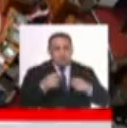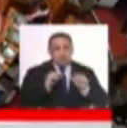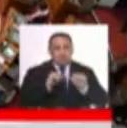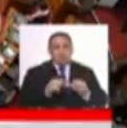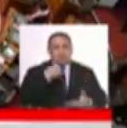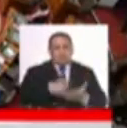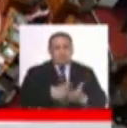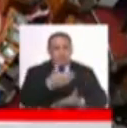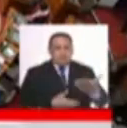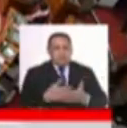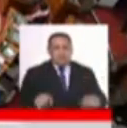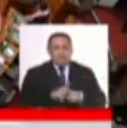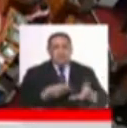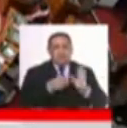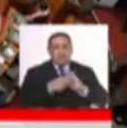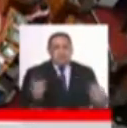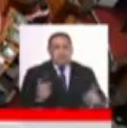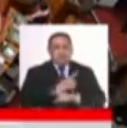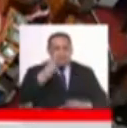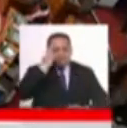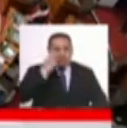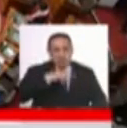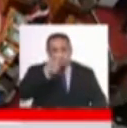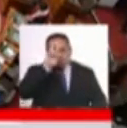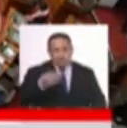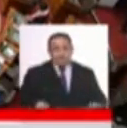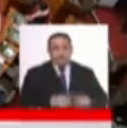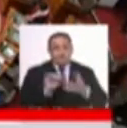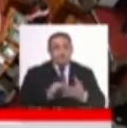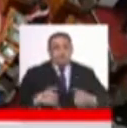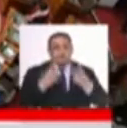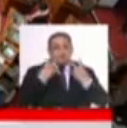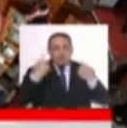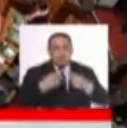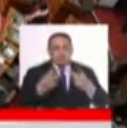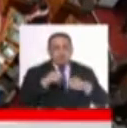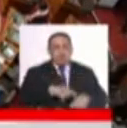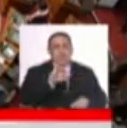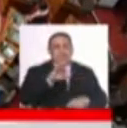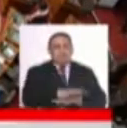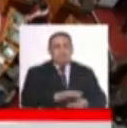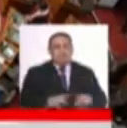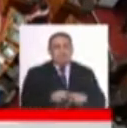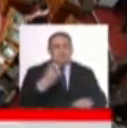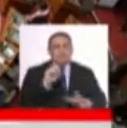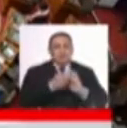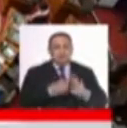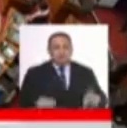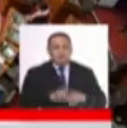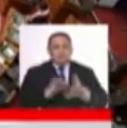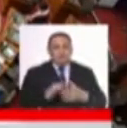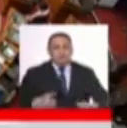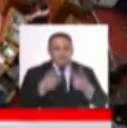por estar ahí, ¿no? Exacto, eso la coloca en una situación débil y precaria, por así eso es. Ahora sí.